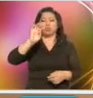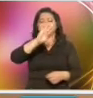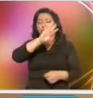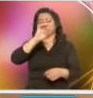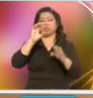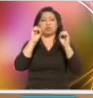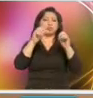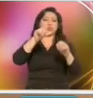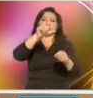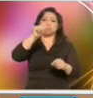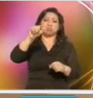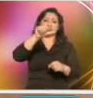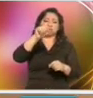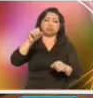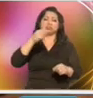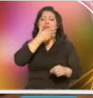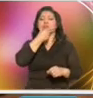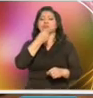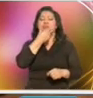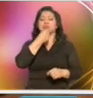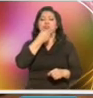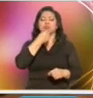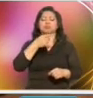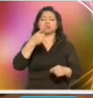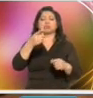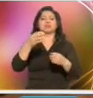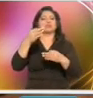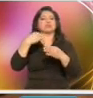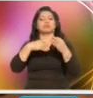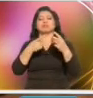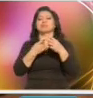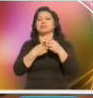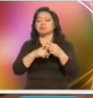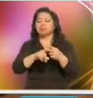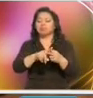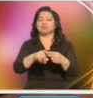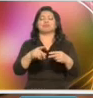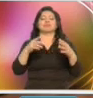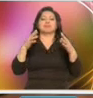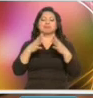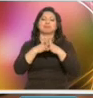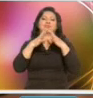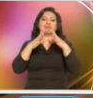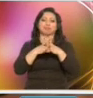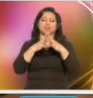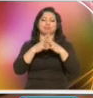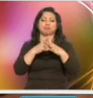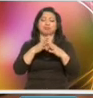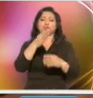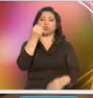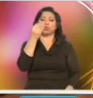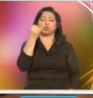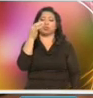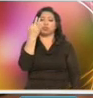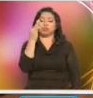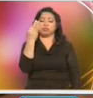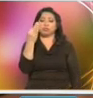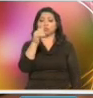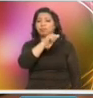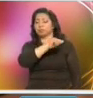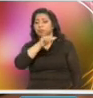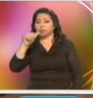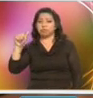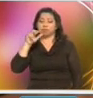600 hombres a esperar. Y empiezan a suceder todos estos días que son la escena trágica, que dura del 9 de febrero